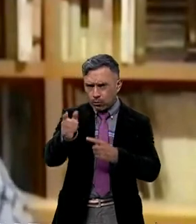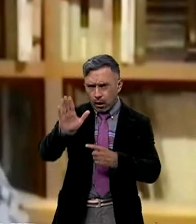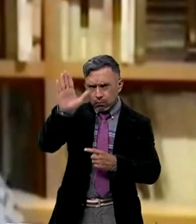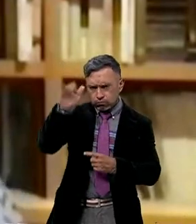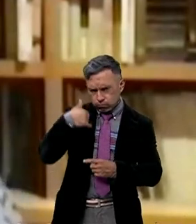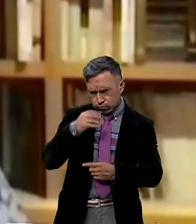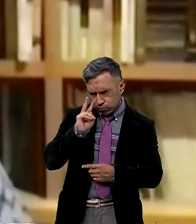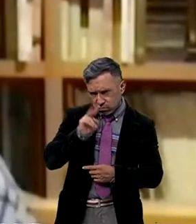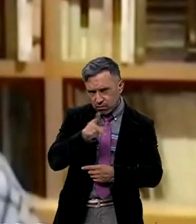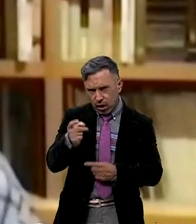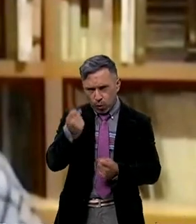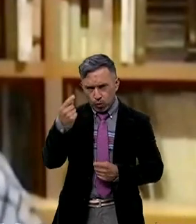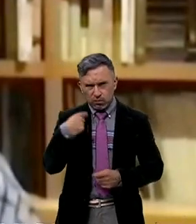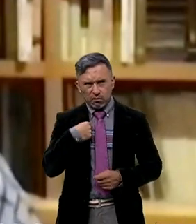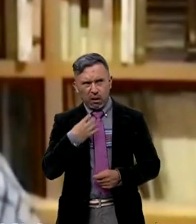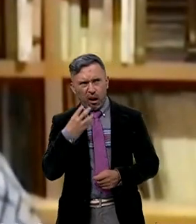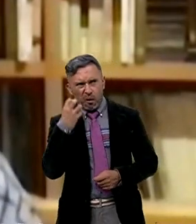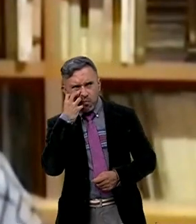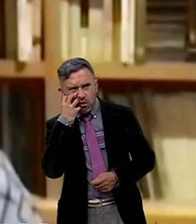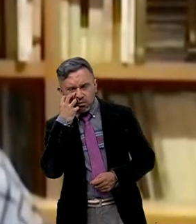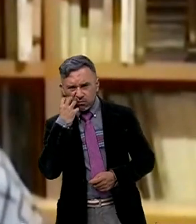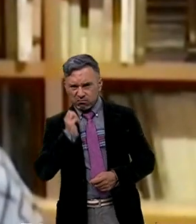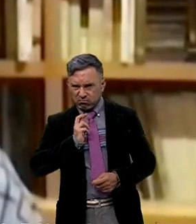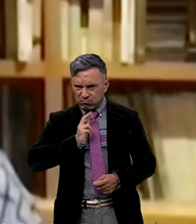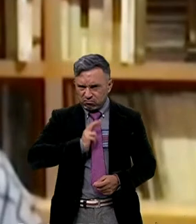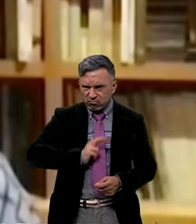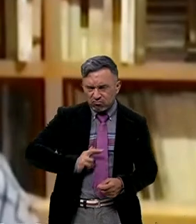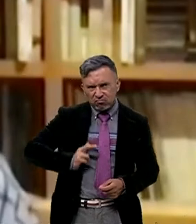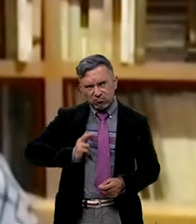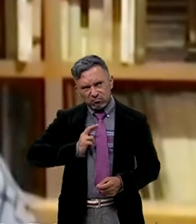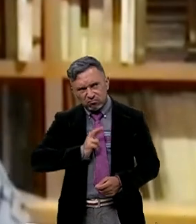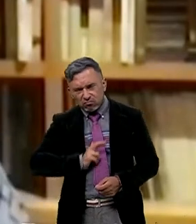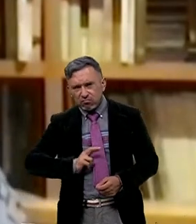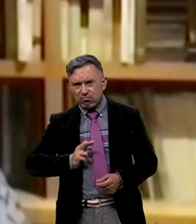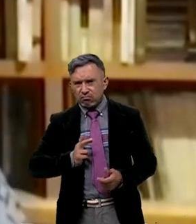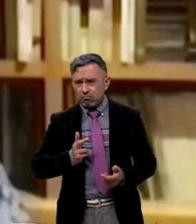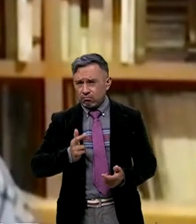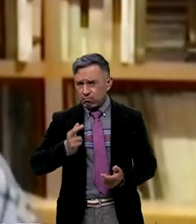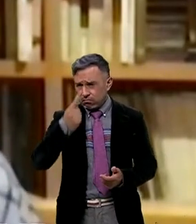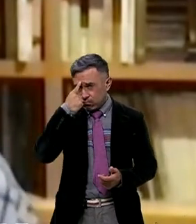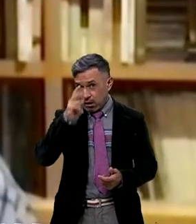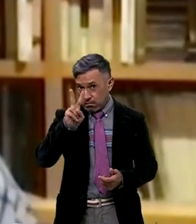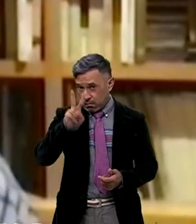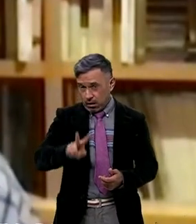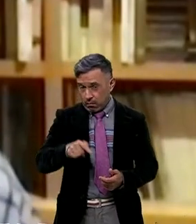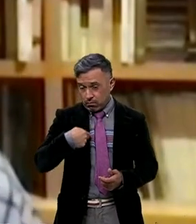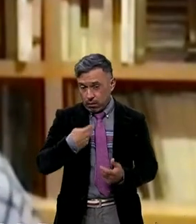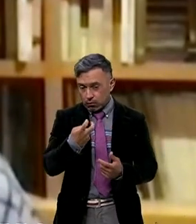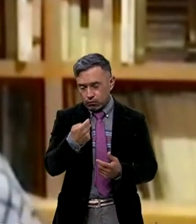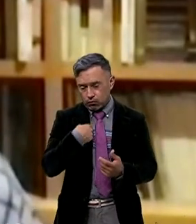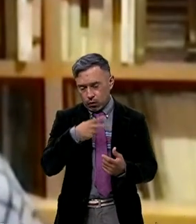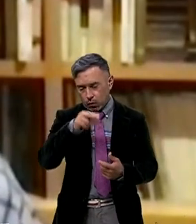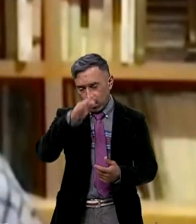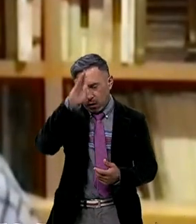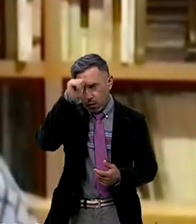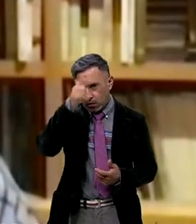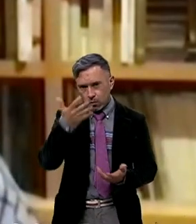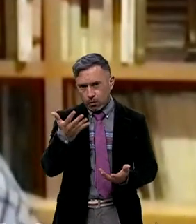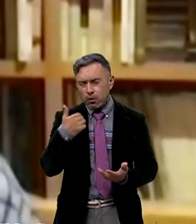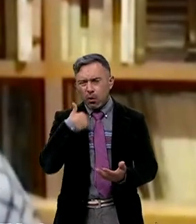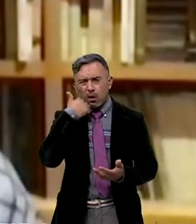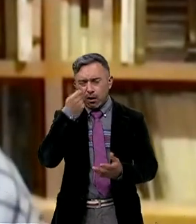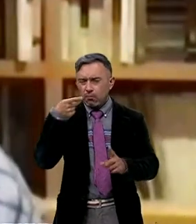amargura resentimiento pero pues no lo compartimos quiero hacer dos precisiones se